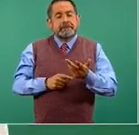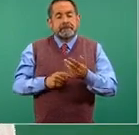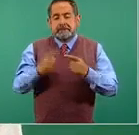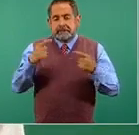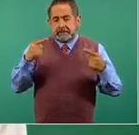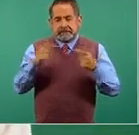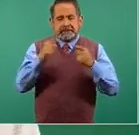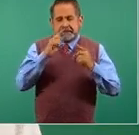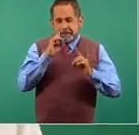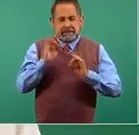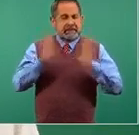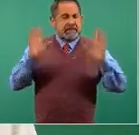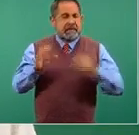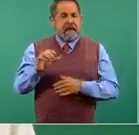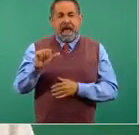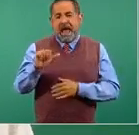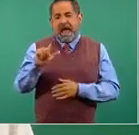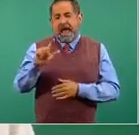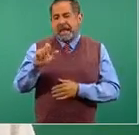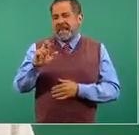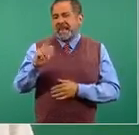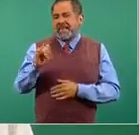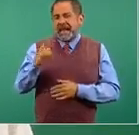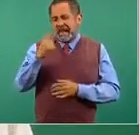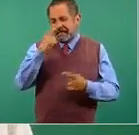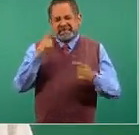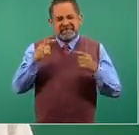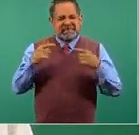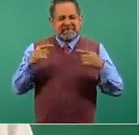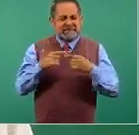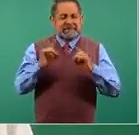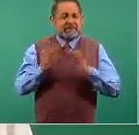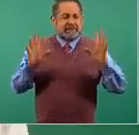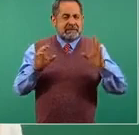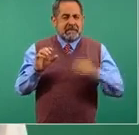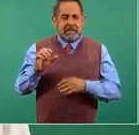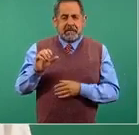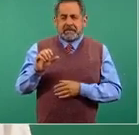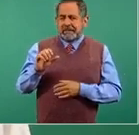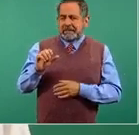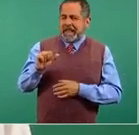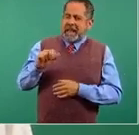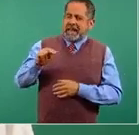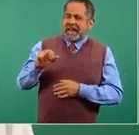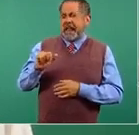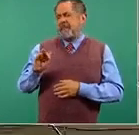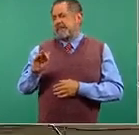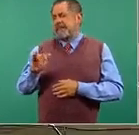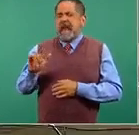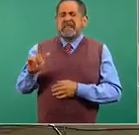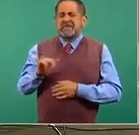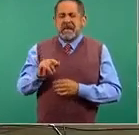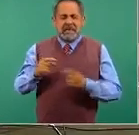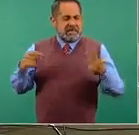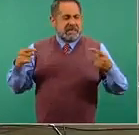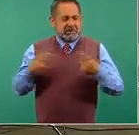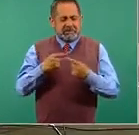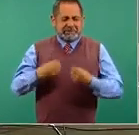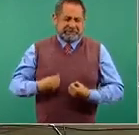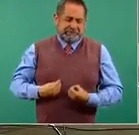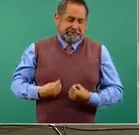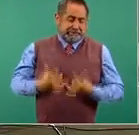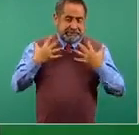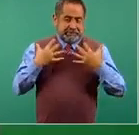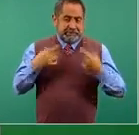alergia, historia de alergia grave, anafilaxia, choques anafilácticos, no deberían recibir la